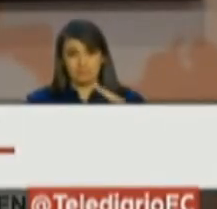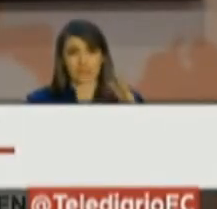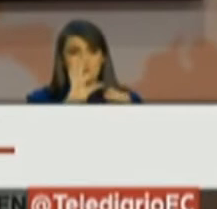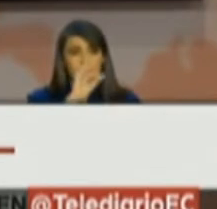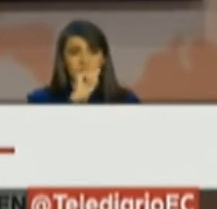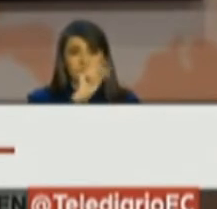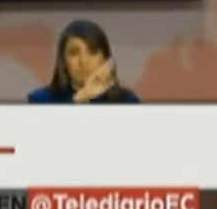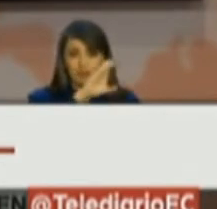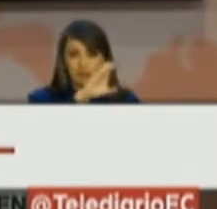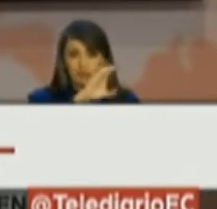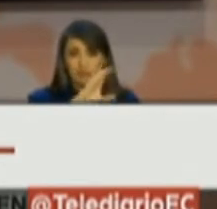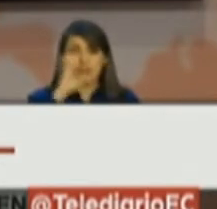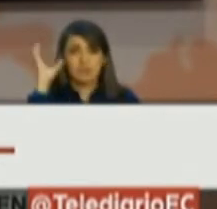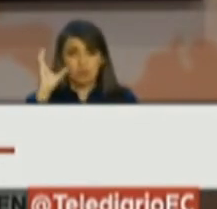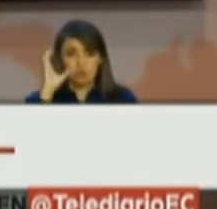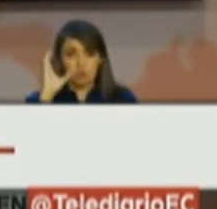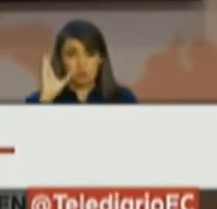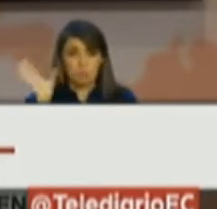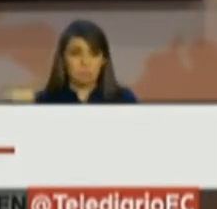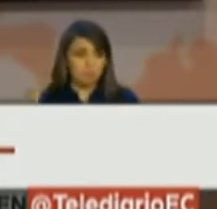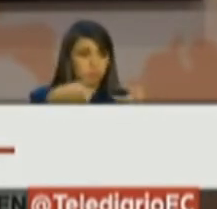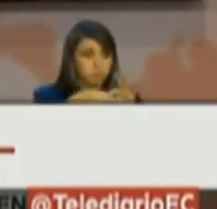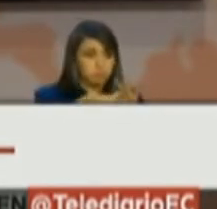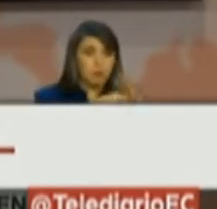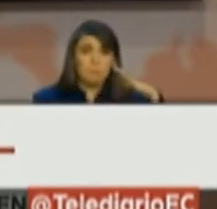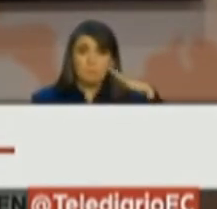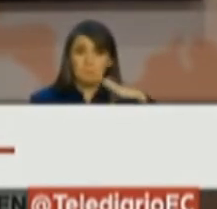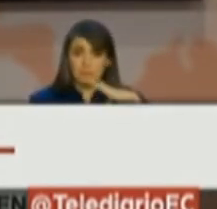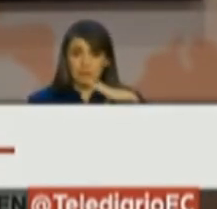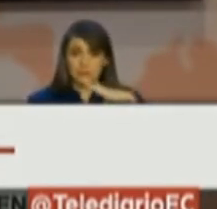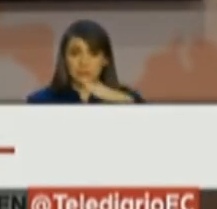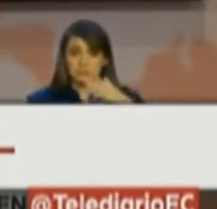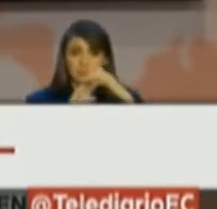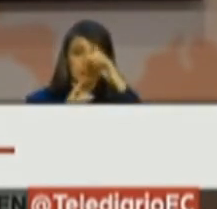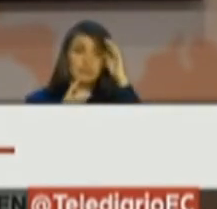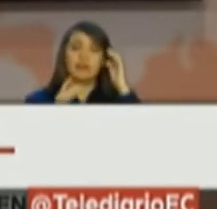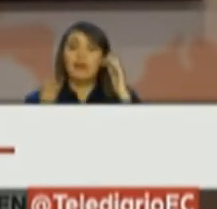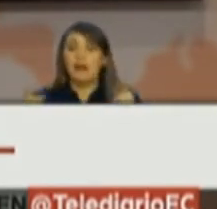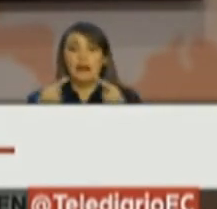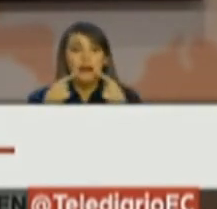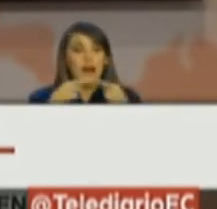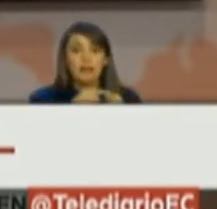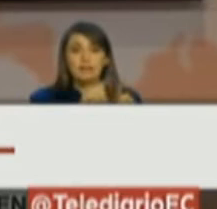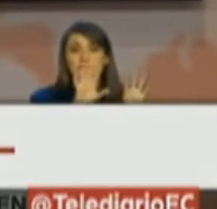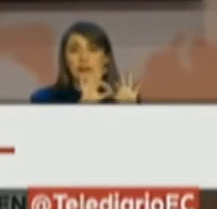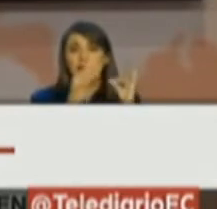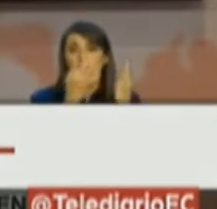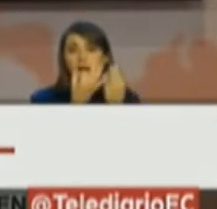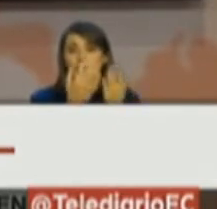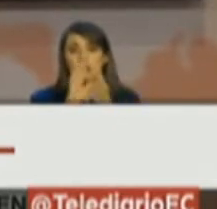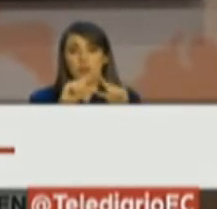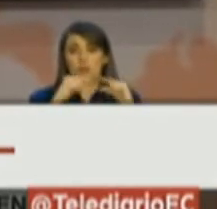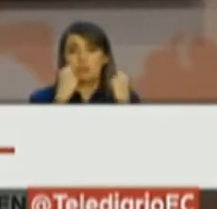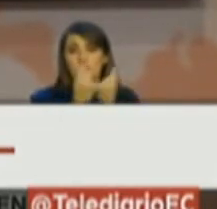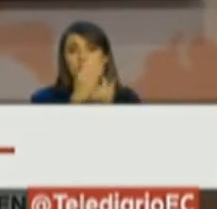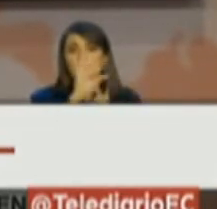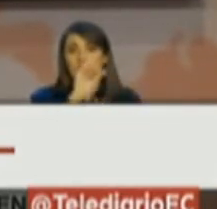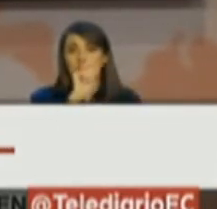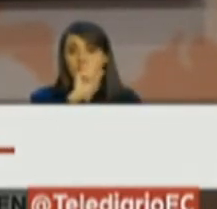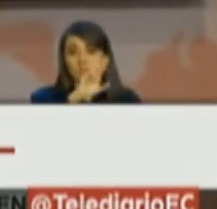gobierno colombiano, lo que hubo fue una atomización de las FARC y también